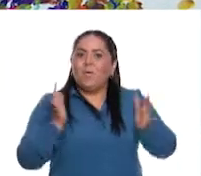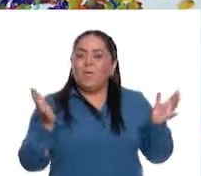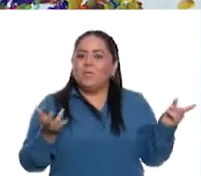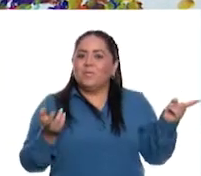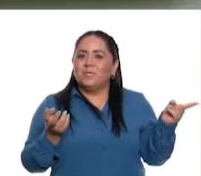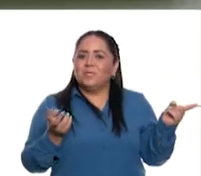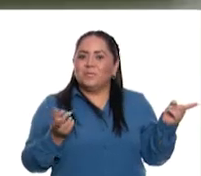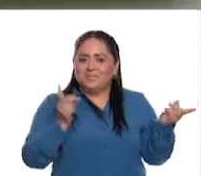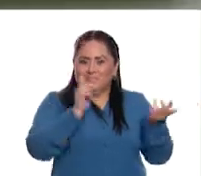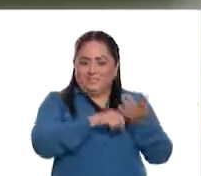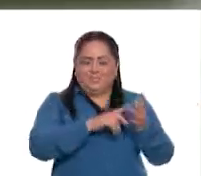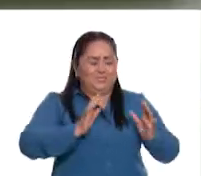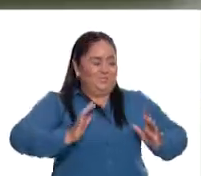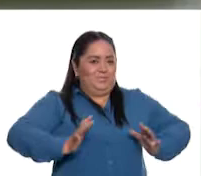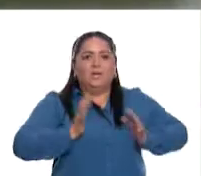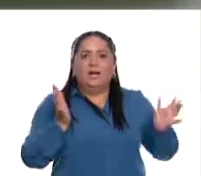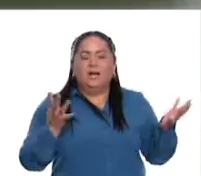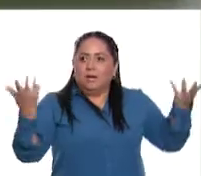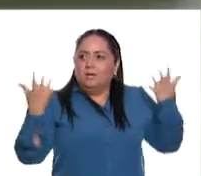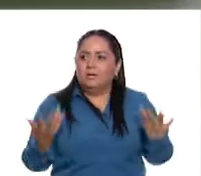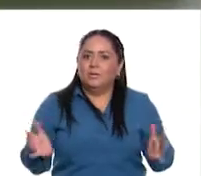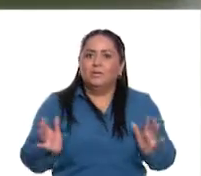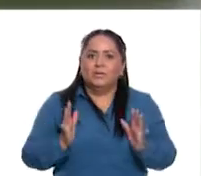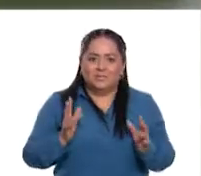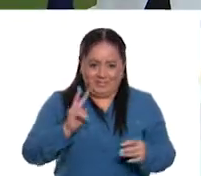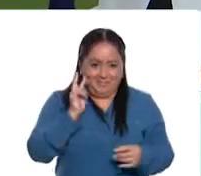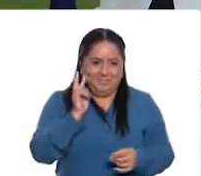pasó de la sorpresa al asombro?